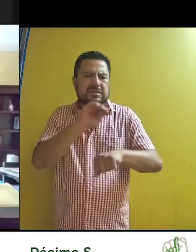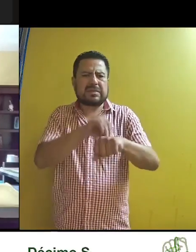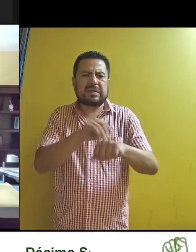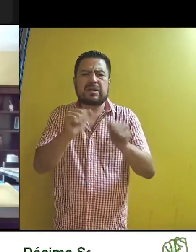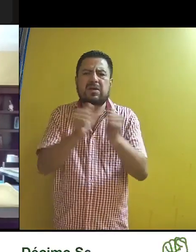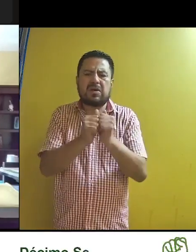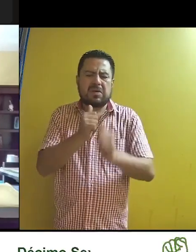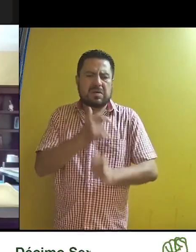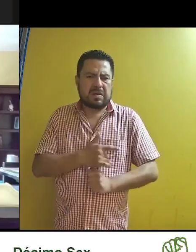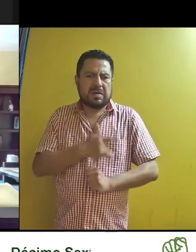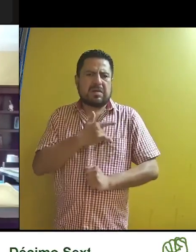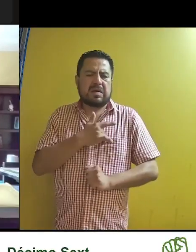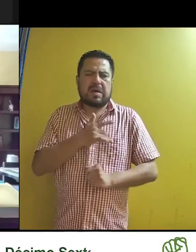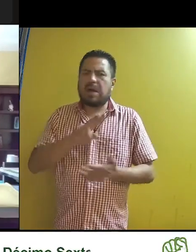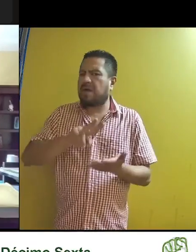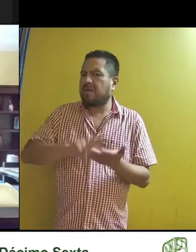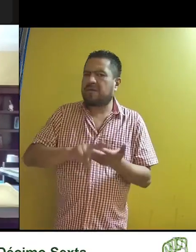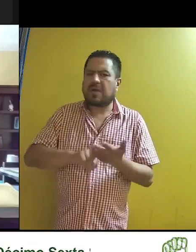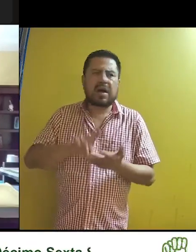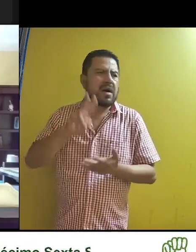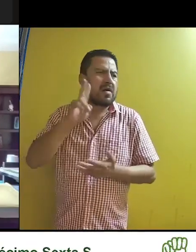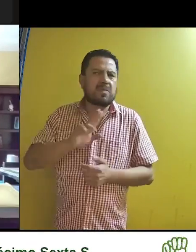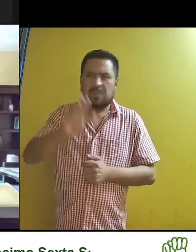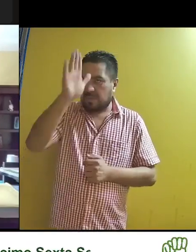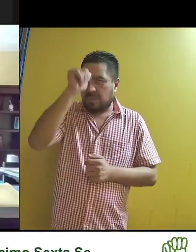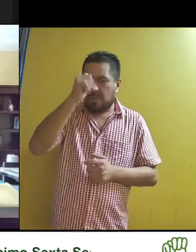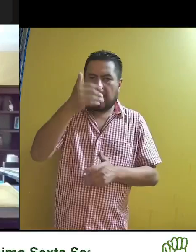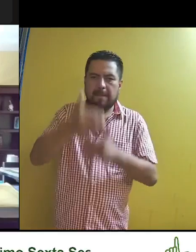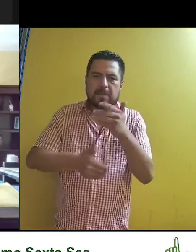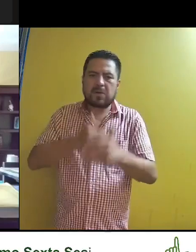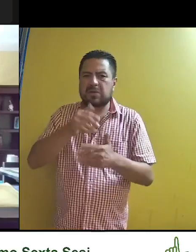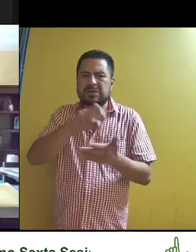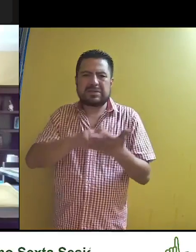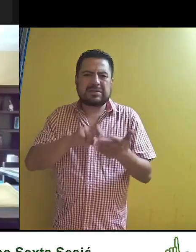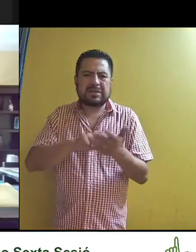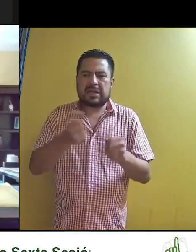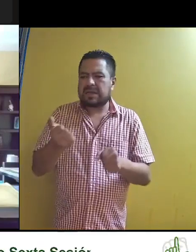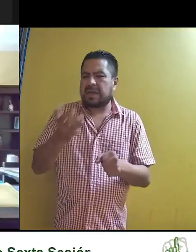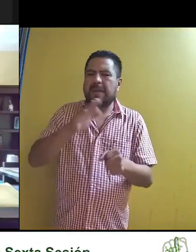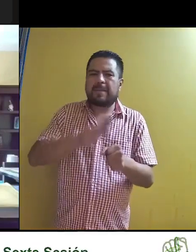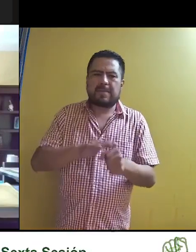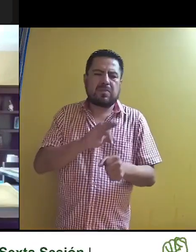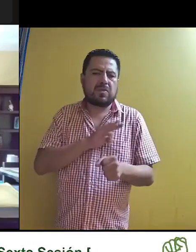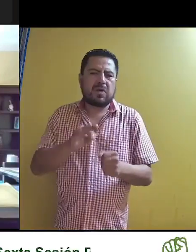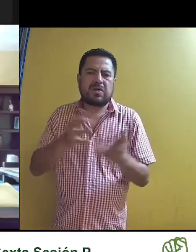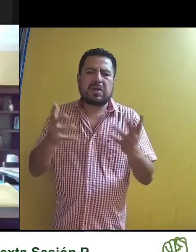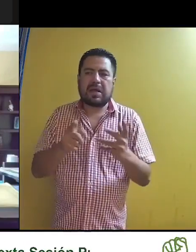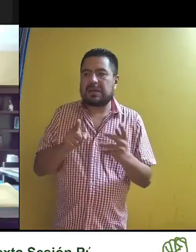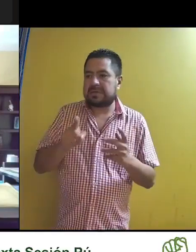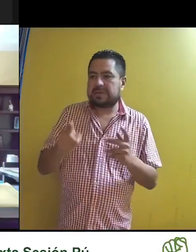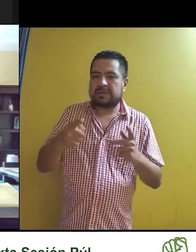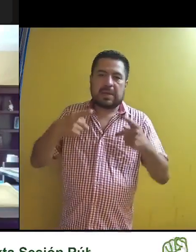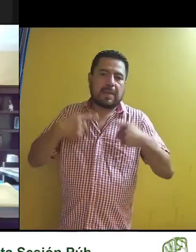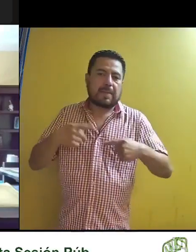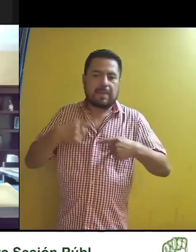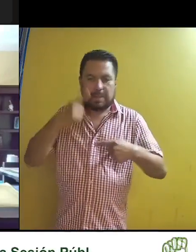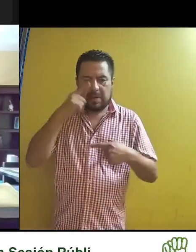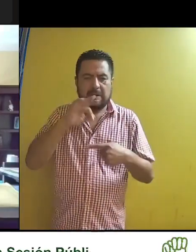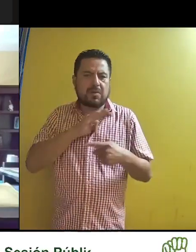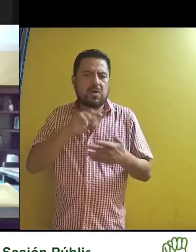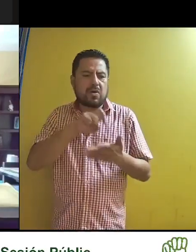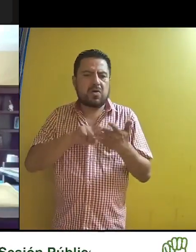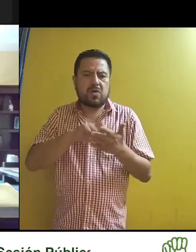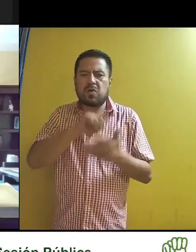en el sentido de avalar o aprobar el procedimiento de corrección administrativa que fue realizado por el ciudadano para corregir su lugar